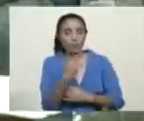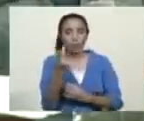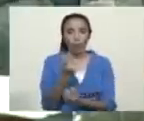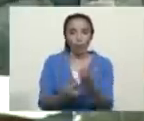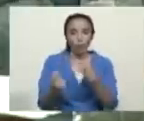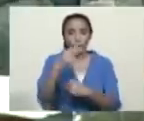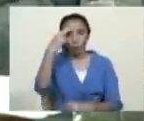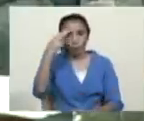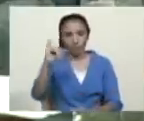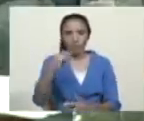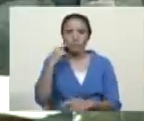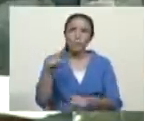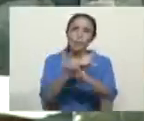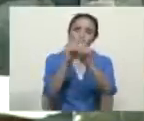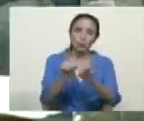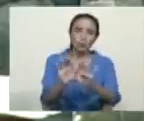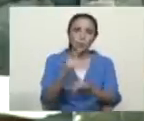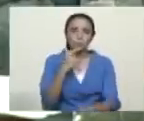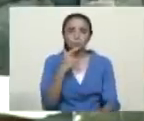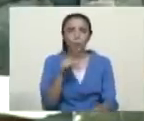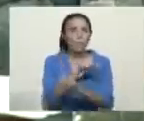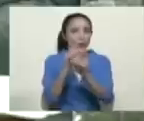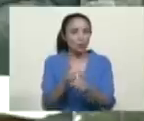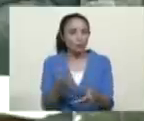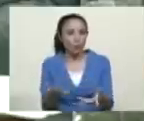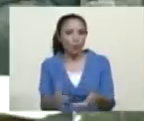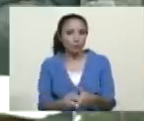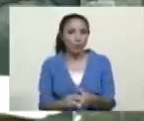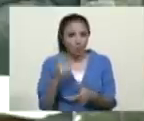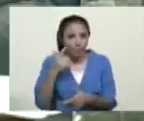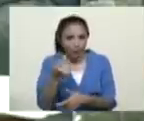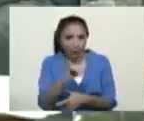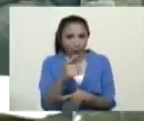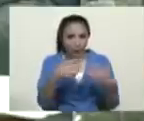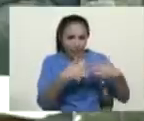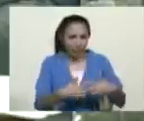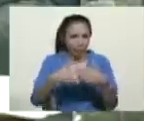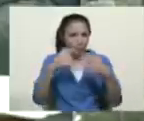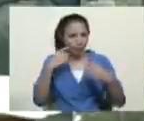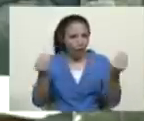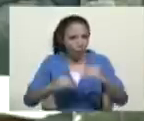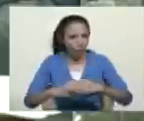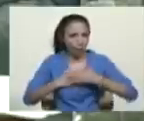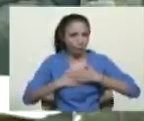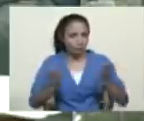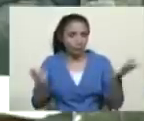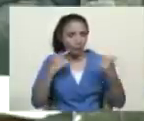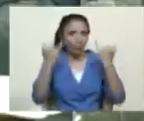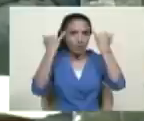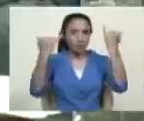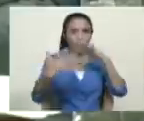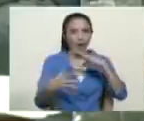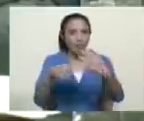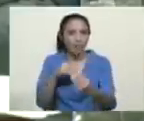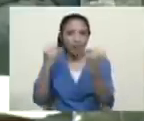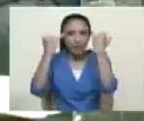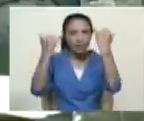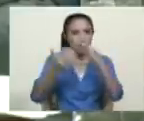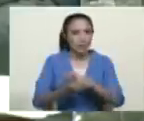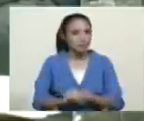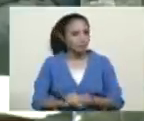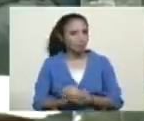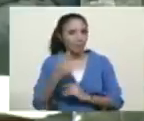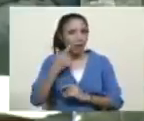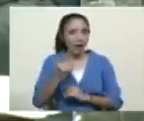Haití. Mi pregunta es la siguiente. ¿Están los colegas de Estados Unidos dispuestos a adoptar